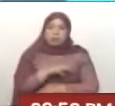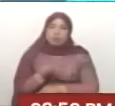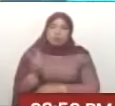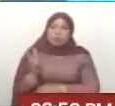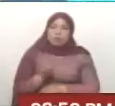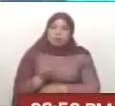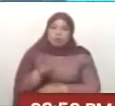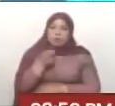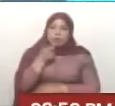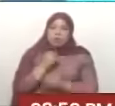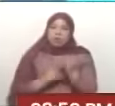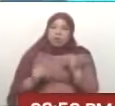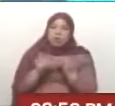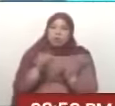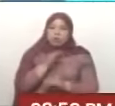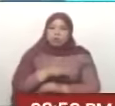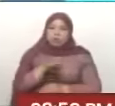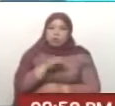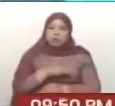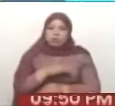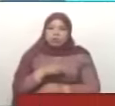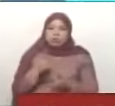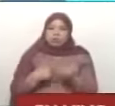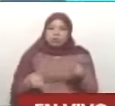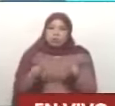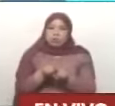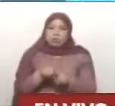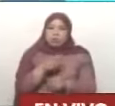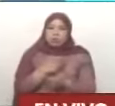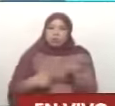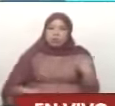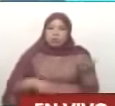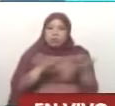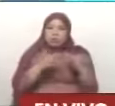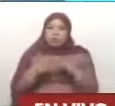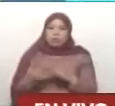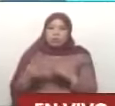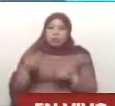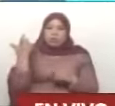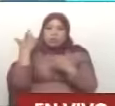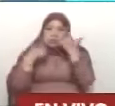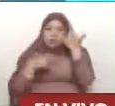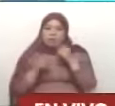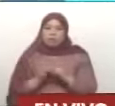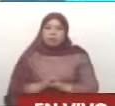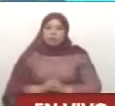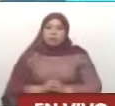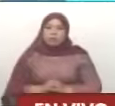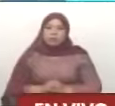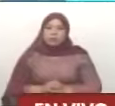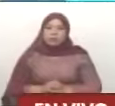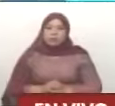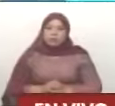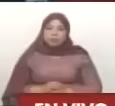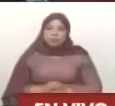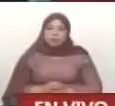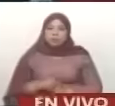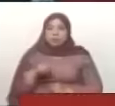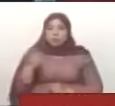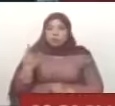misión Igualdad, que se van a llamar Brigadas Territoriales Hugo Chávez.